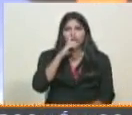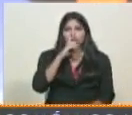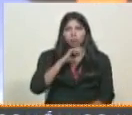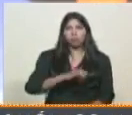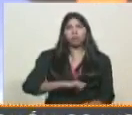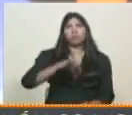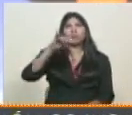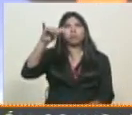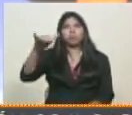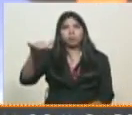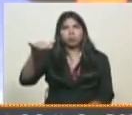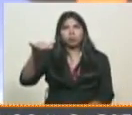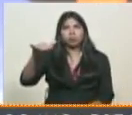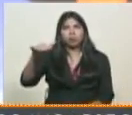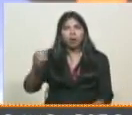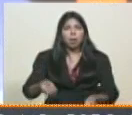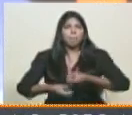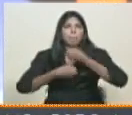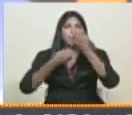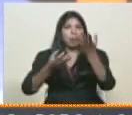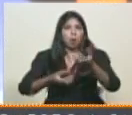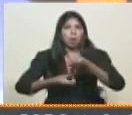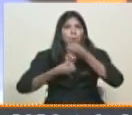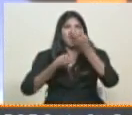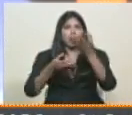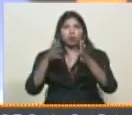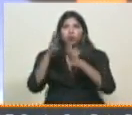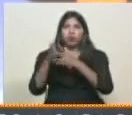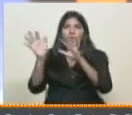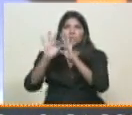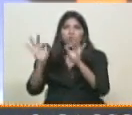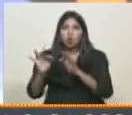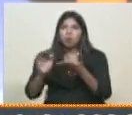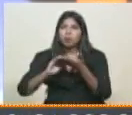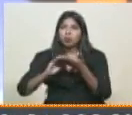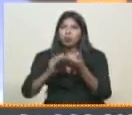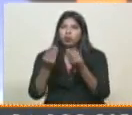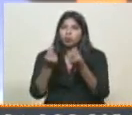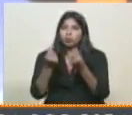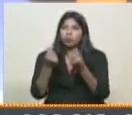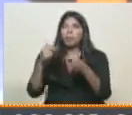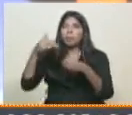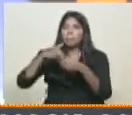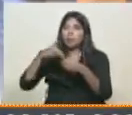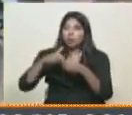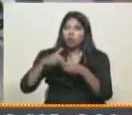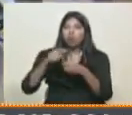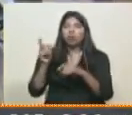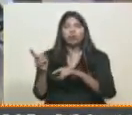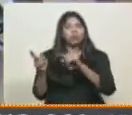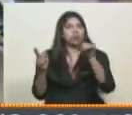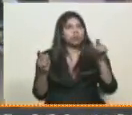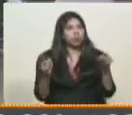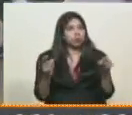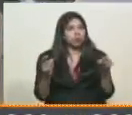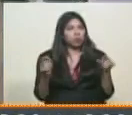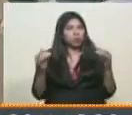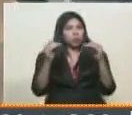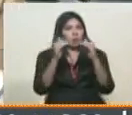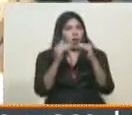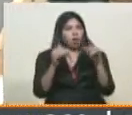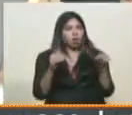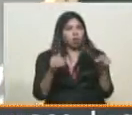esa voz y creando esas estrategias además para fortalecer el mercado petrolero pero también vemos esta